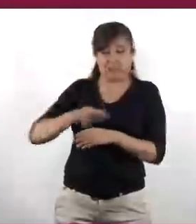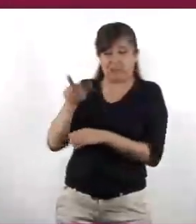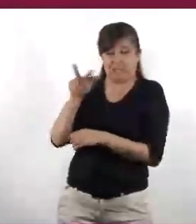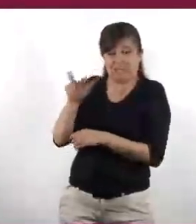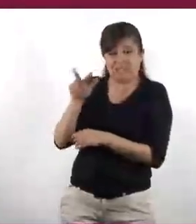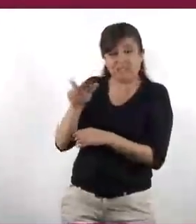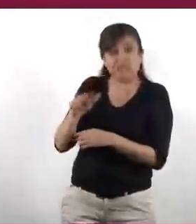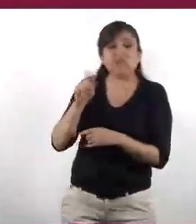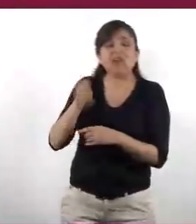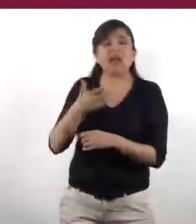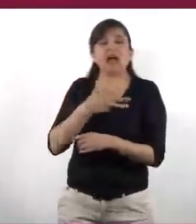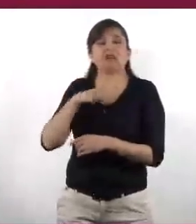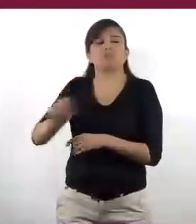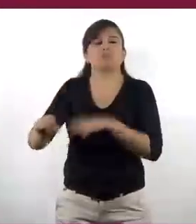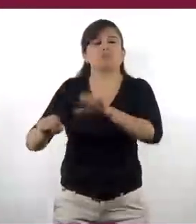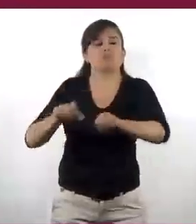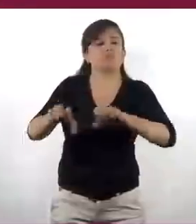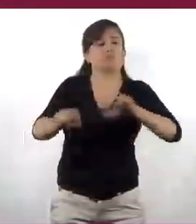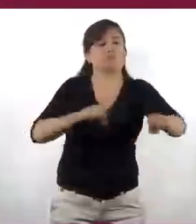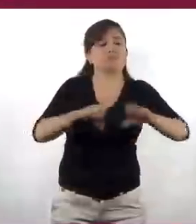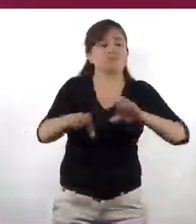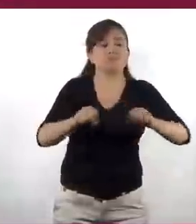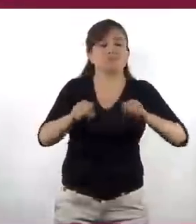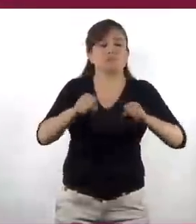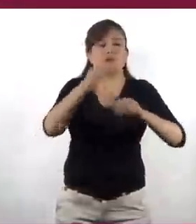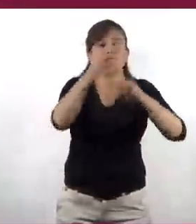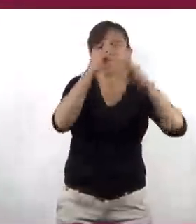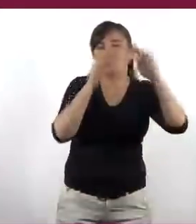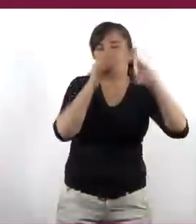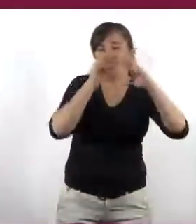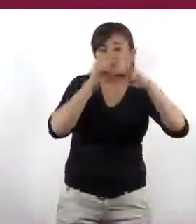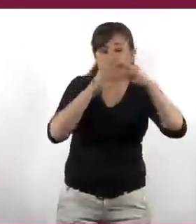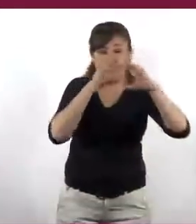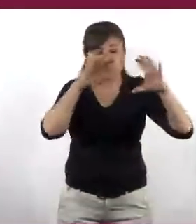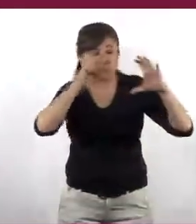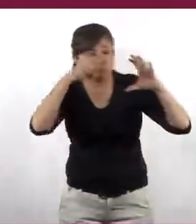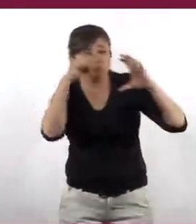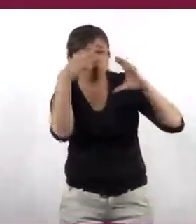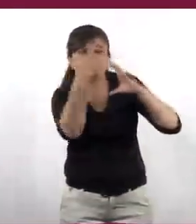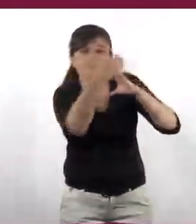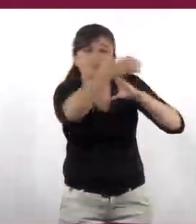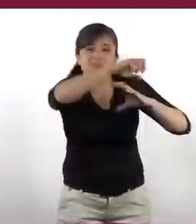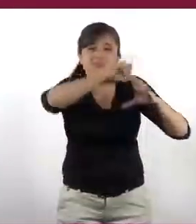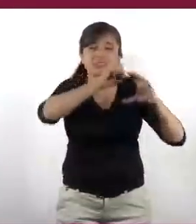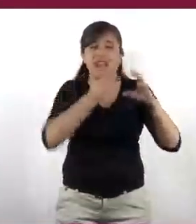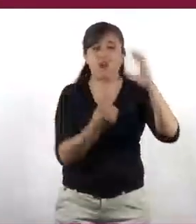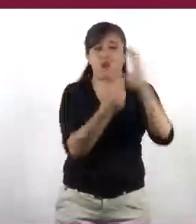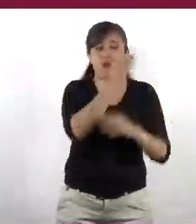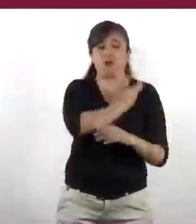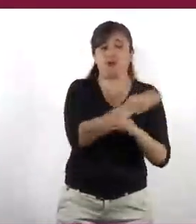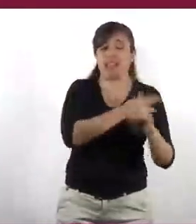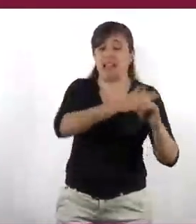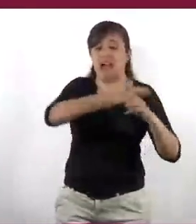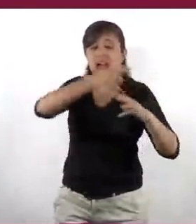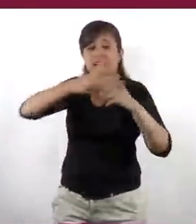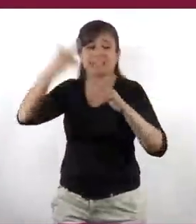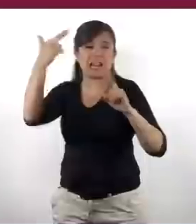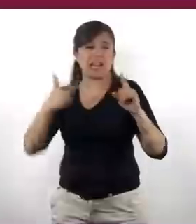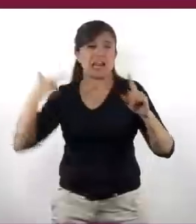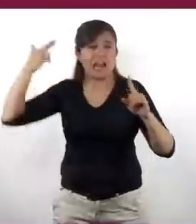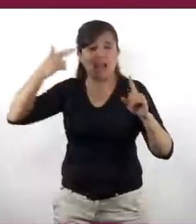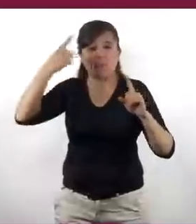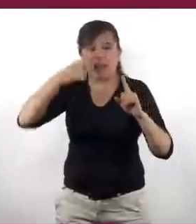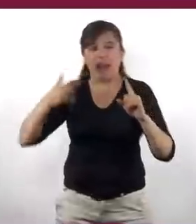Español tenía posesiones en varios continentes. Sus dominios americanos se extendían desde Nueva España hasta el Virreinato del Río de